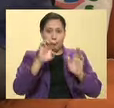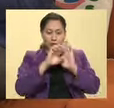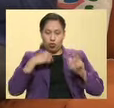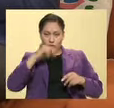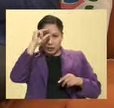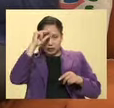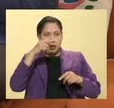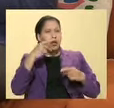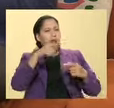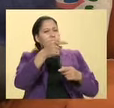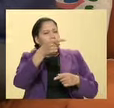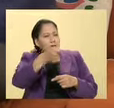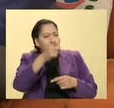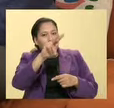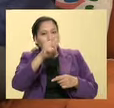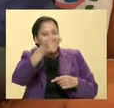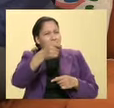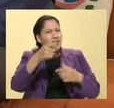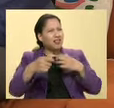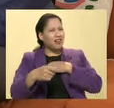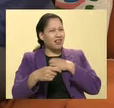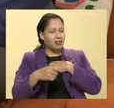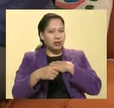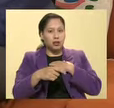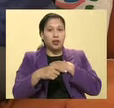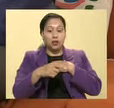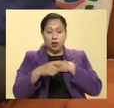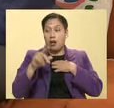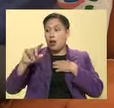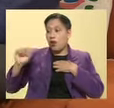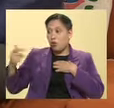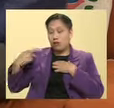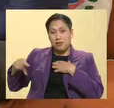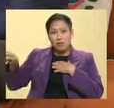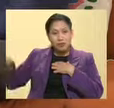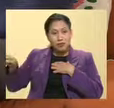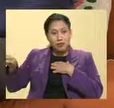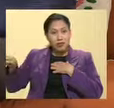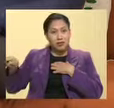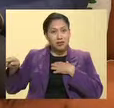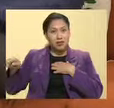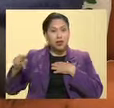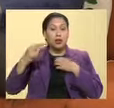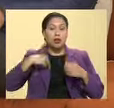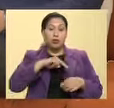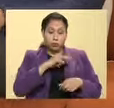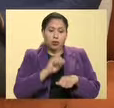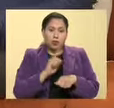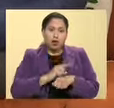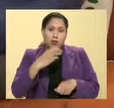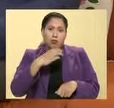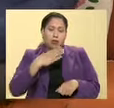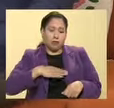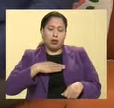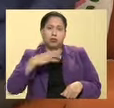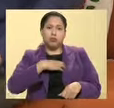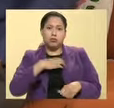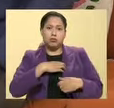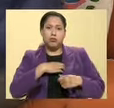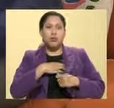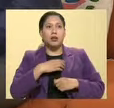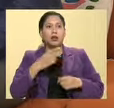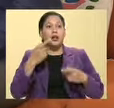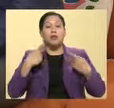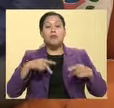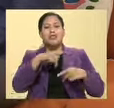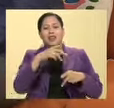única educación que tienen. Perdón, pero si algo hacemos todos los días, es caca. Y qué padre. Ah, no, bueno, y aquel qué padre, que no, porque que pues, mira, una doctor, gente ¿no? estreñida nunca